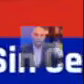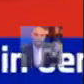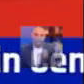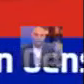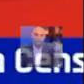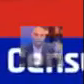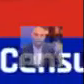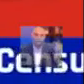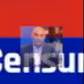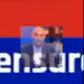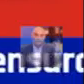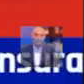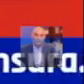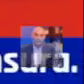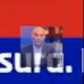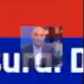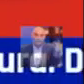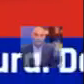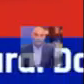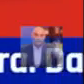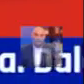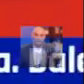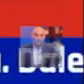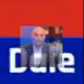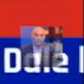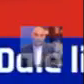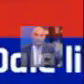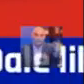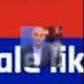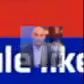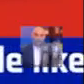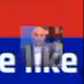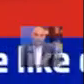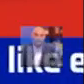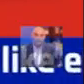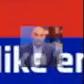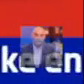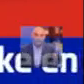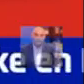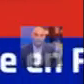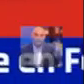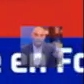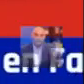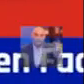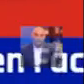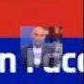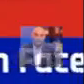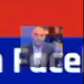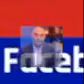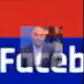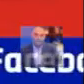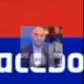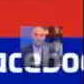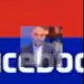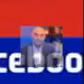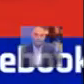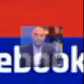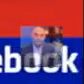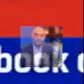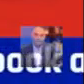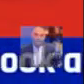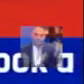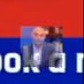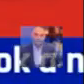muchos migrantes en la frontera México-Texas, el horror, así le puso. Y luego pone muchos retweets